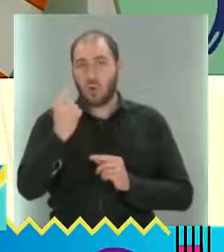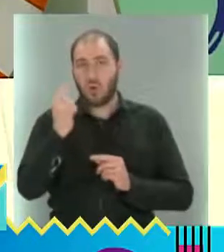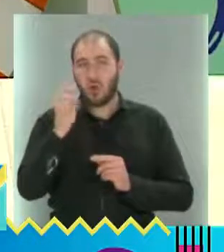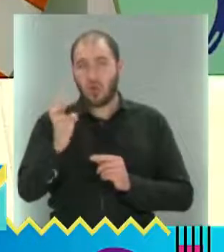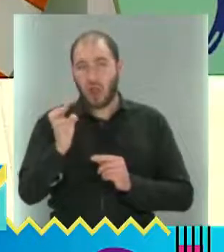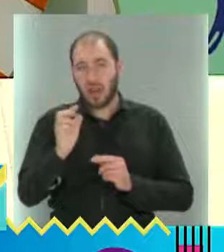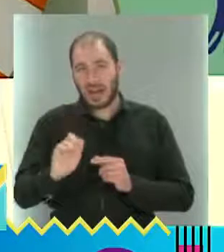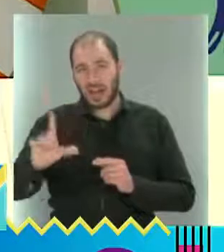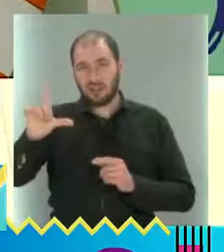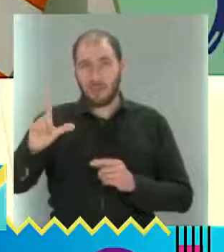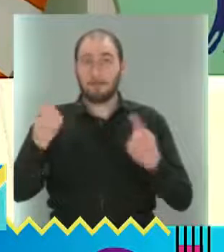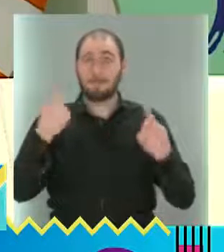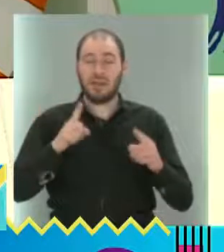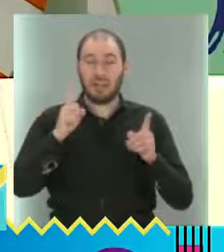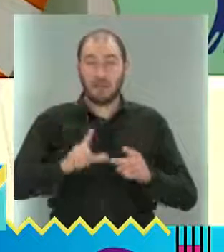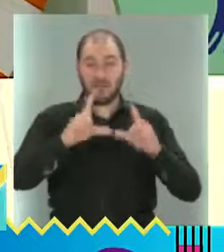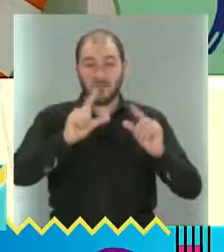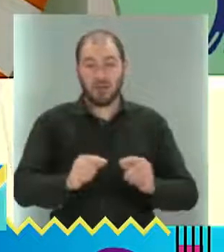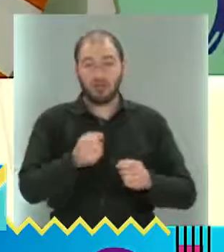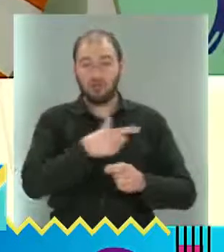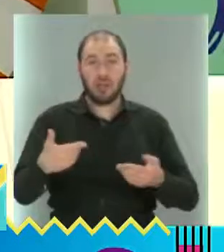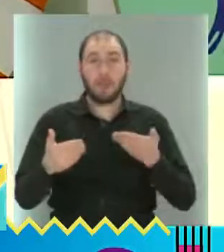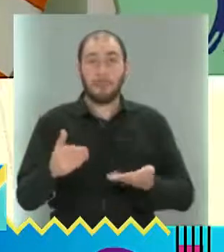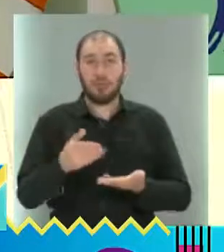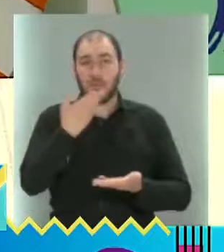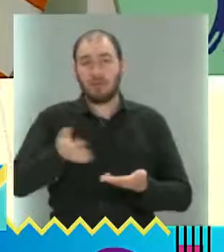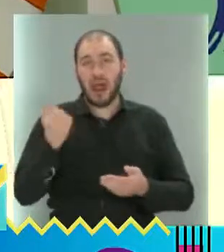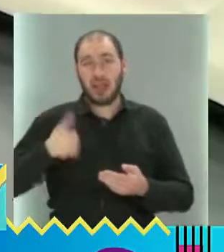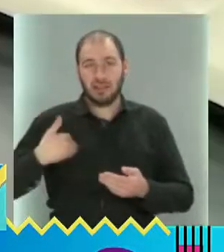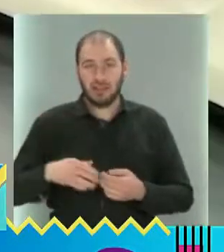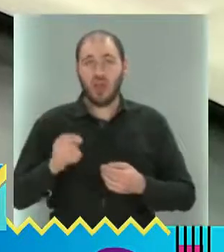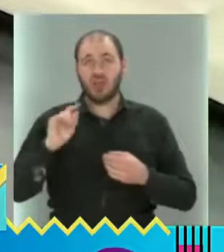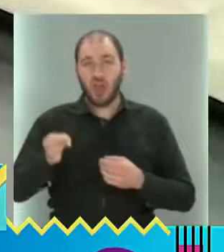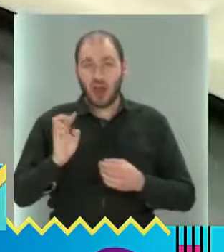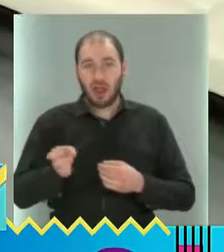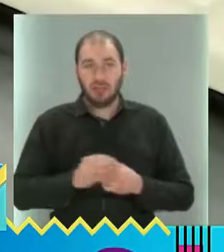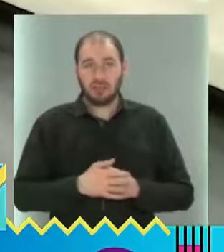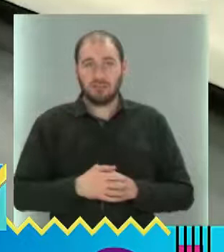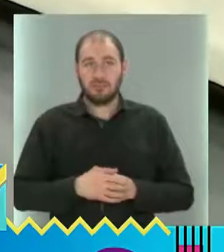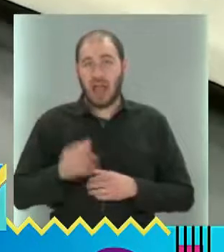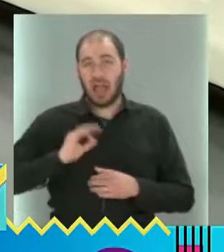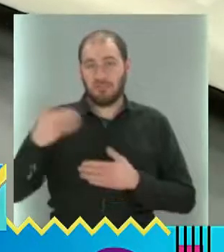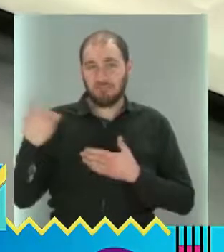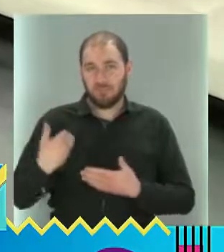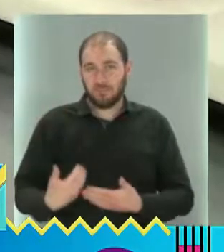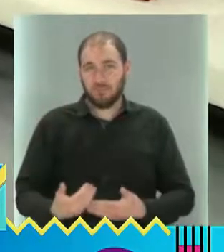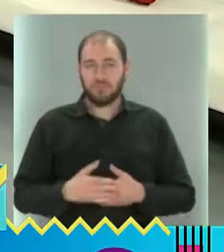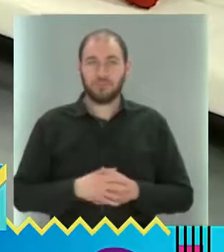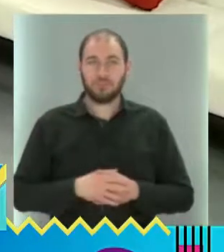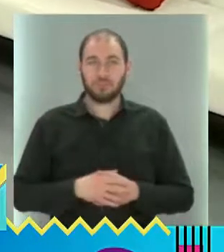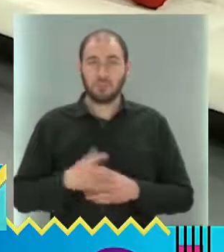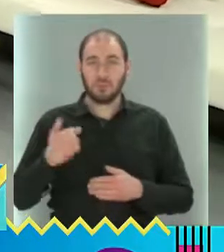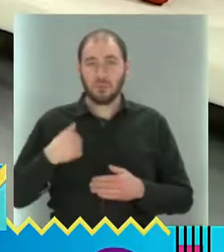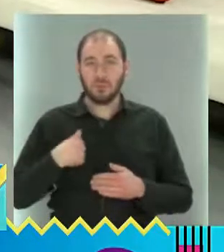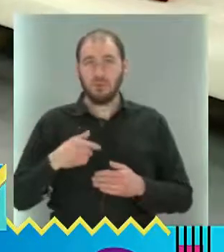el litro, pero también ha bajado el salario mínimo de los argentinos en dólares en estos últimos años. Yo me traje